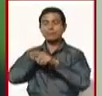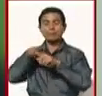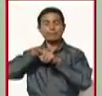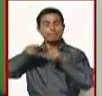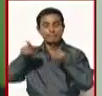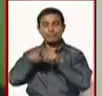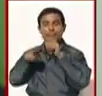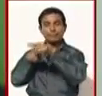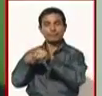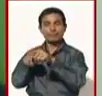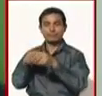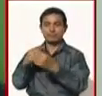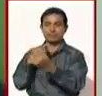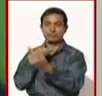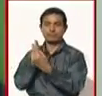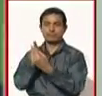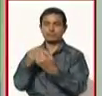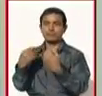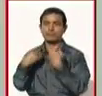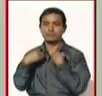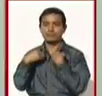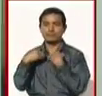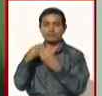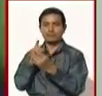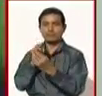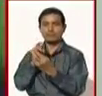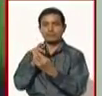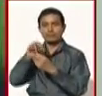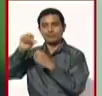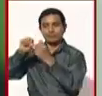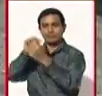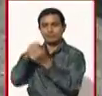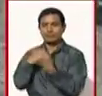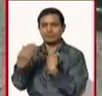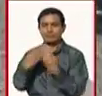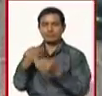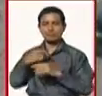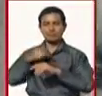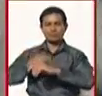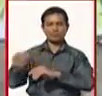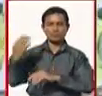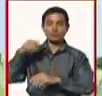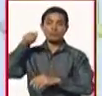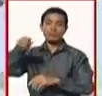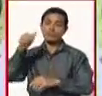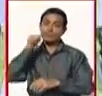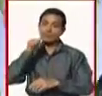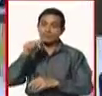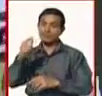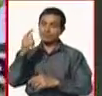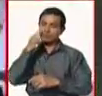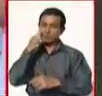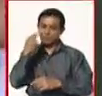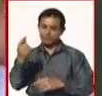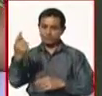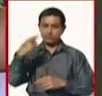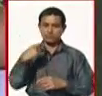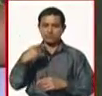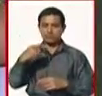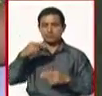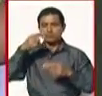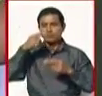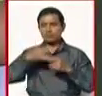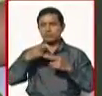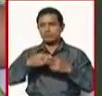además mantenía relaciones con él hace mucho tiempo. Esta mujer conoció a este sujeto de